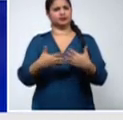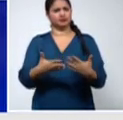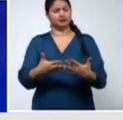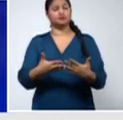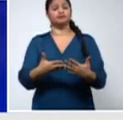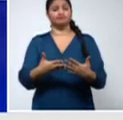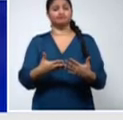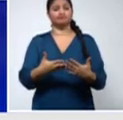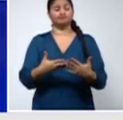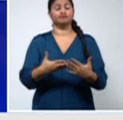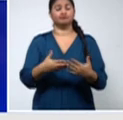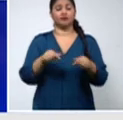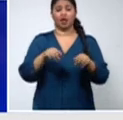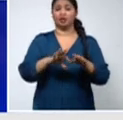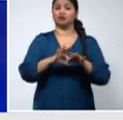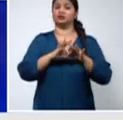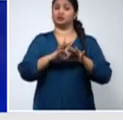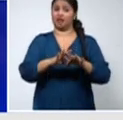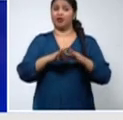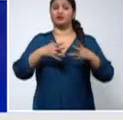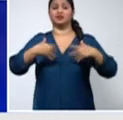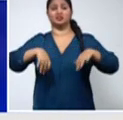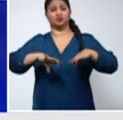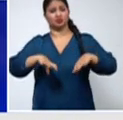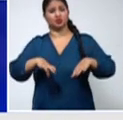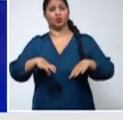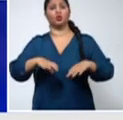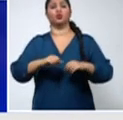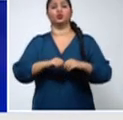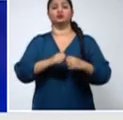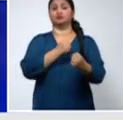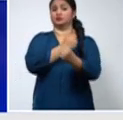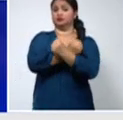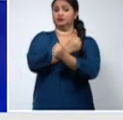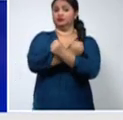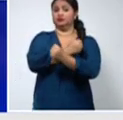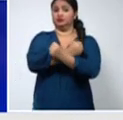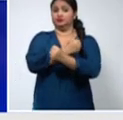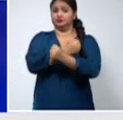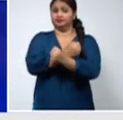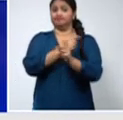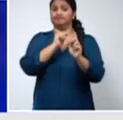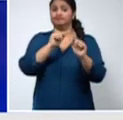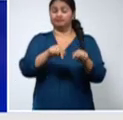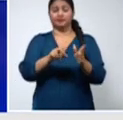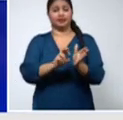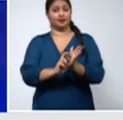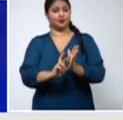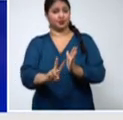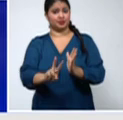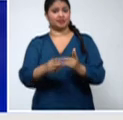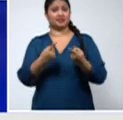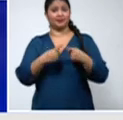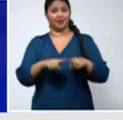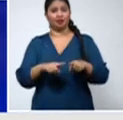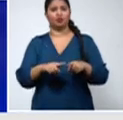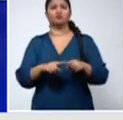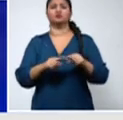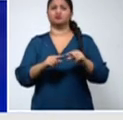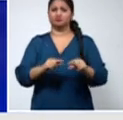complejidad epidemiológica, a pesar de los riesgos que tiene este territorio, se puede controlar la